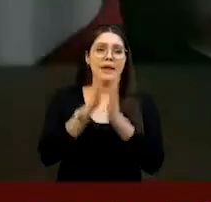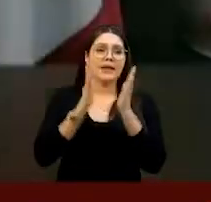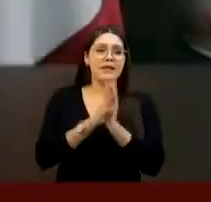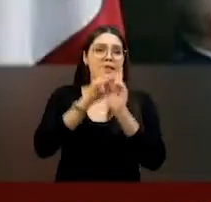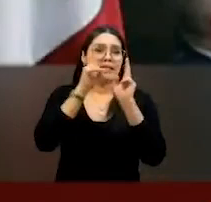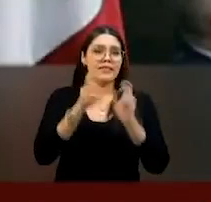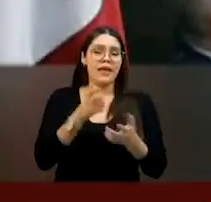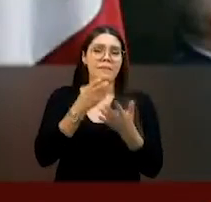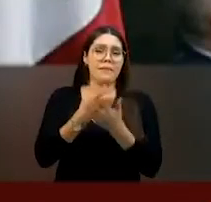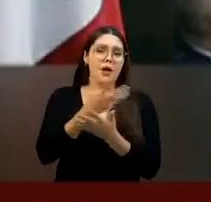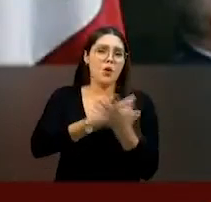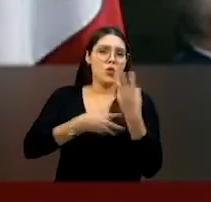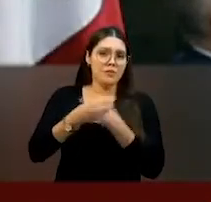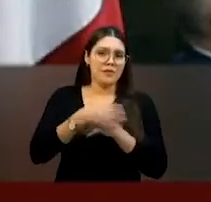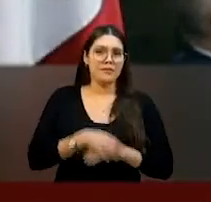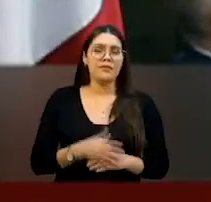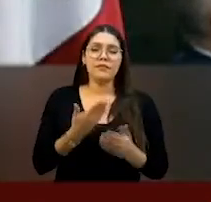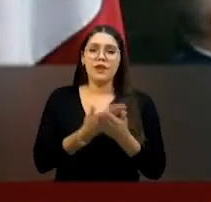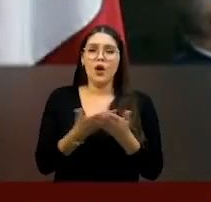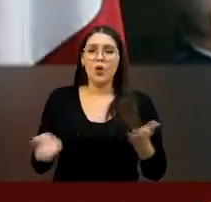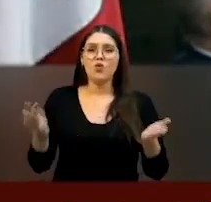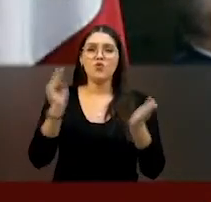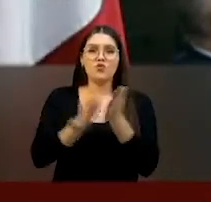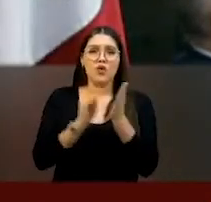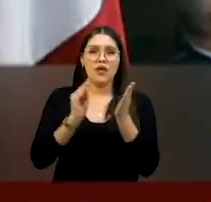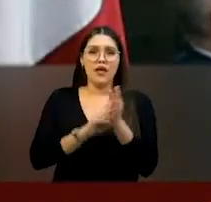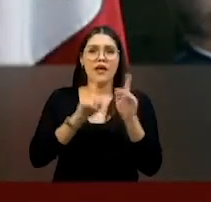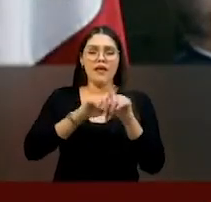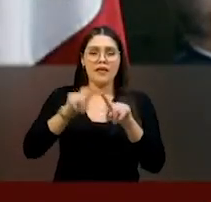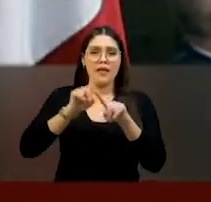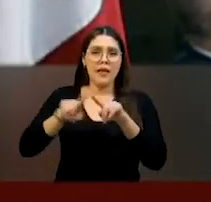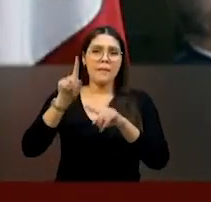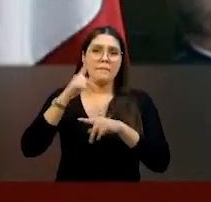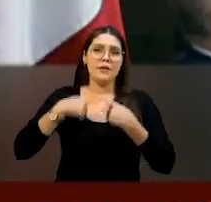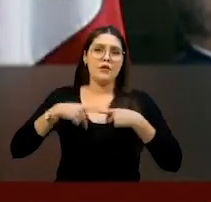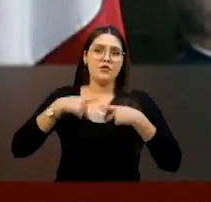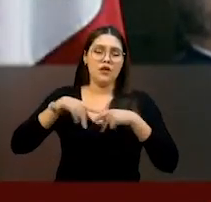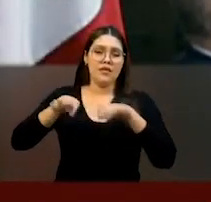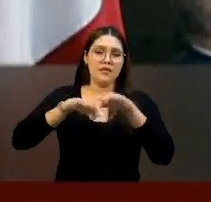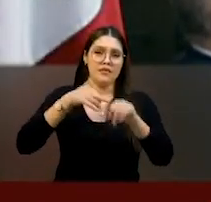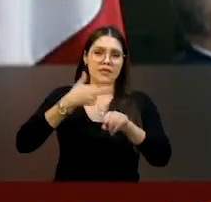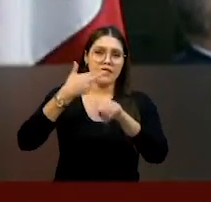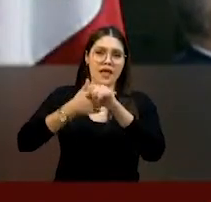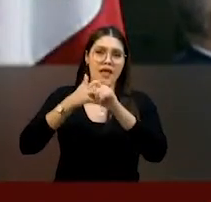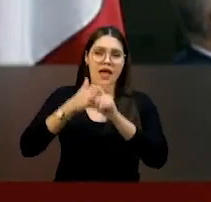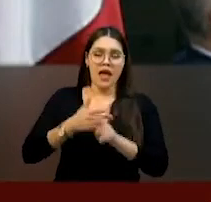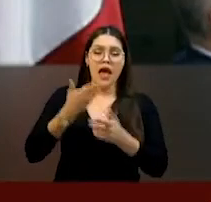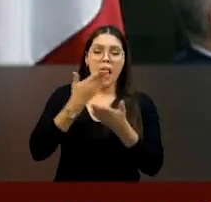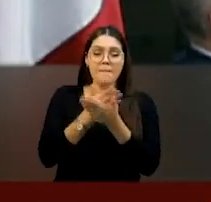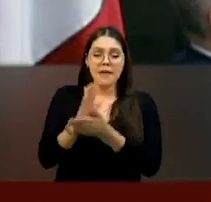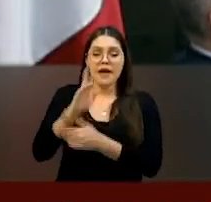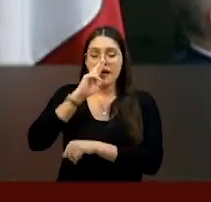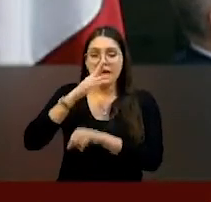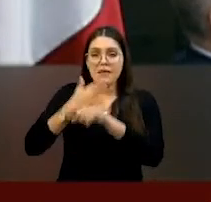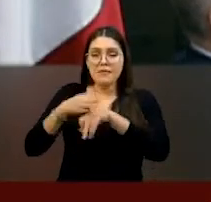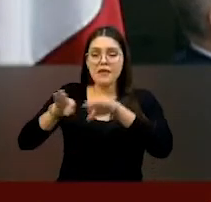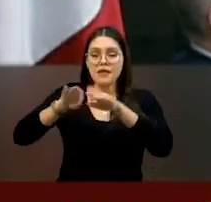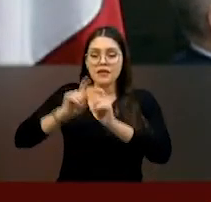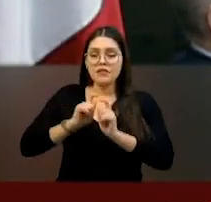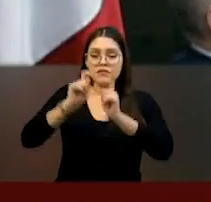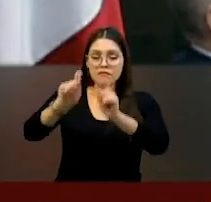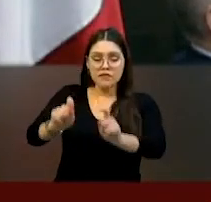todavía en nuestros días los derechos que se asignan a personas trabajadoras con responsabilidades familiares en la mayoría de los